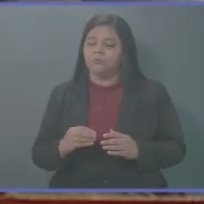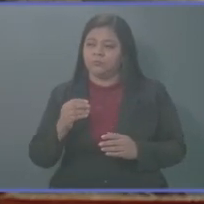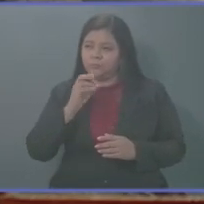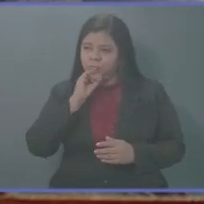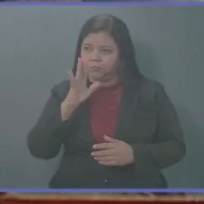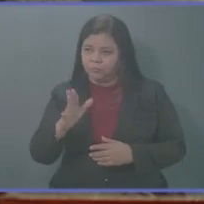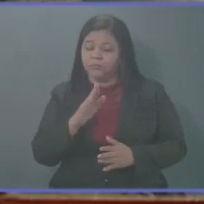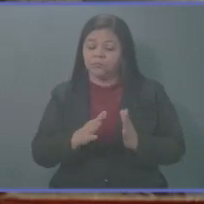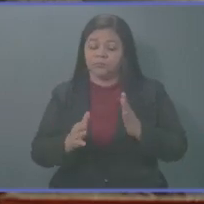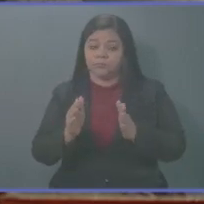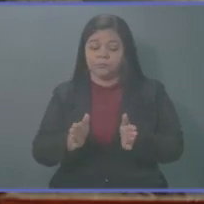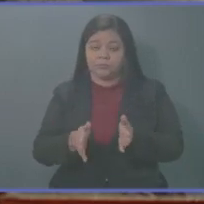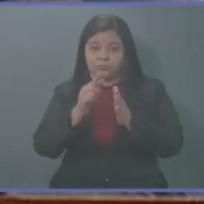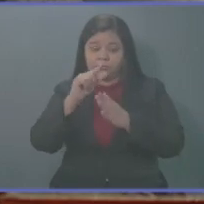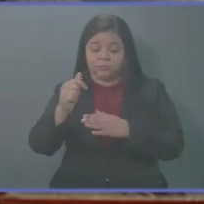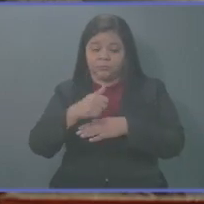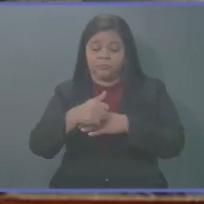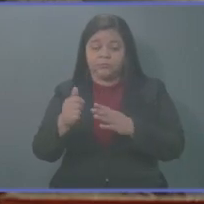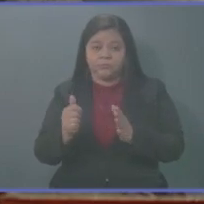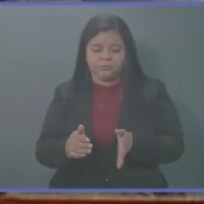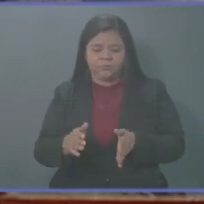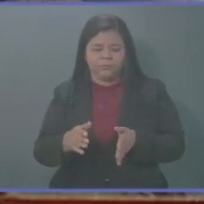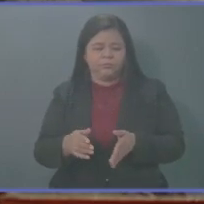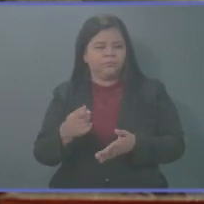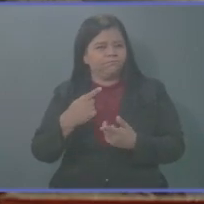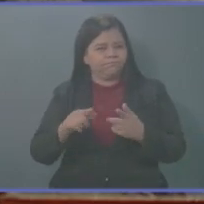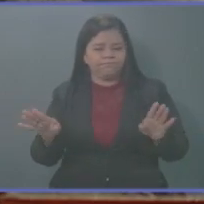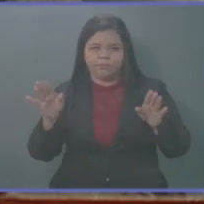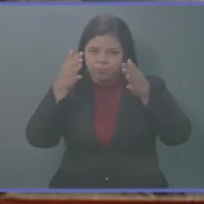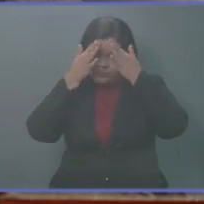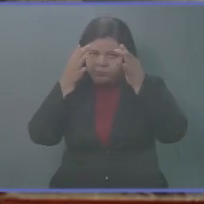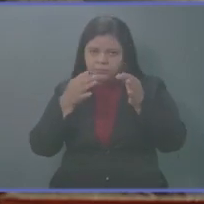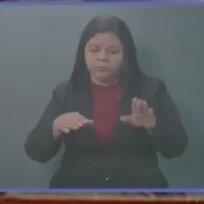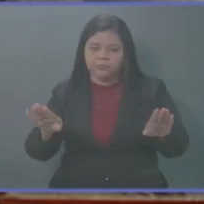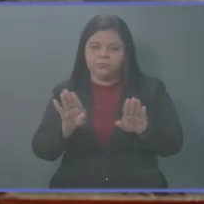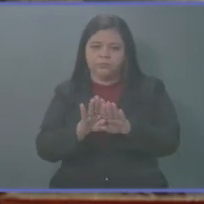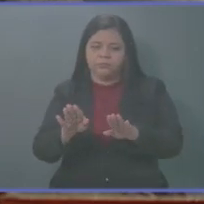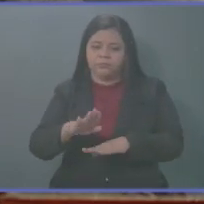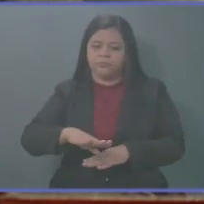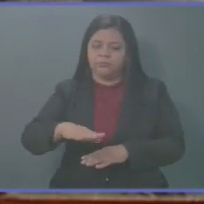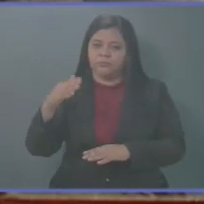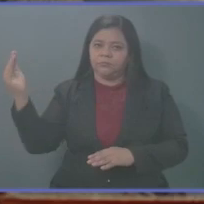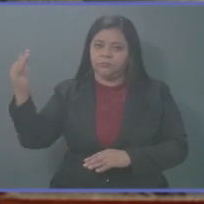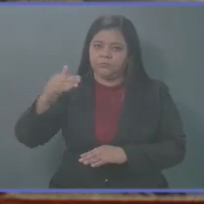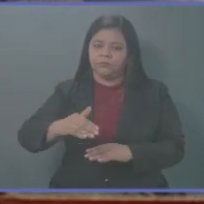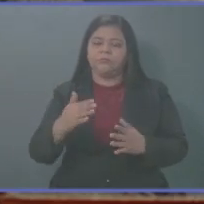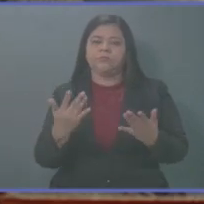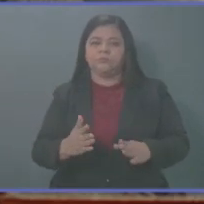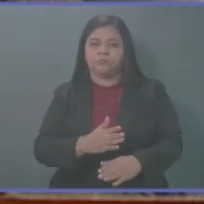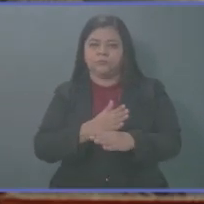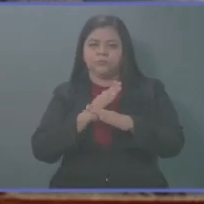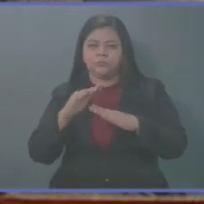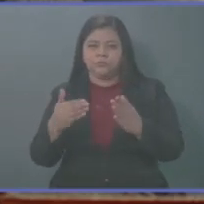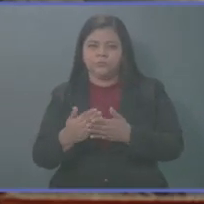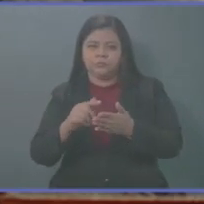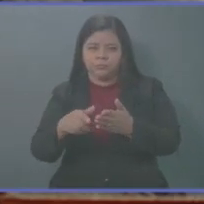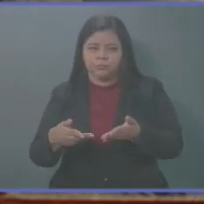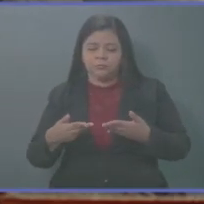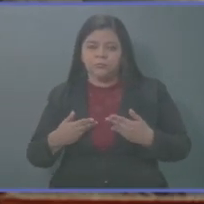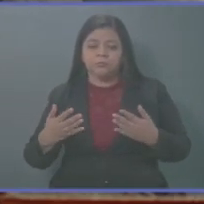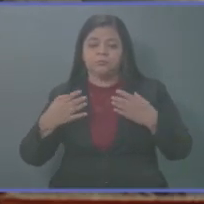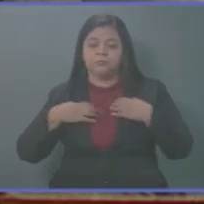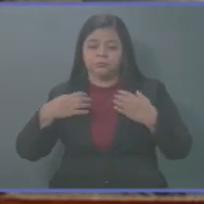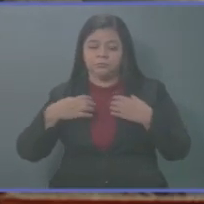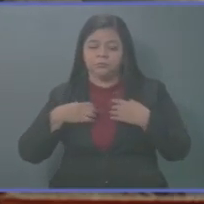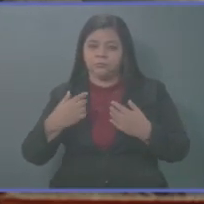que el órgano ejecutivo tomó medidas de cierre de fronteras y puertos aéreos en virtud de la protección y tutela del derecho a la vida y la